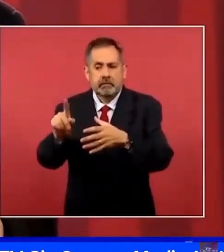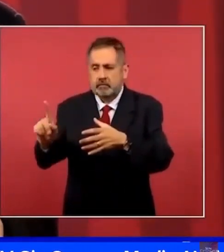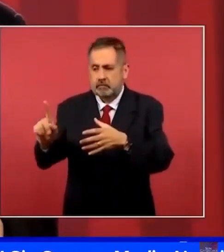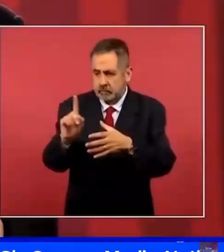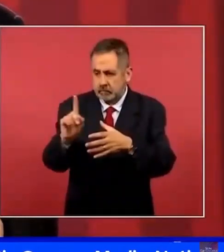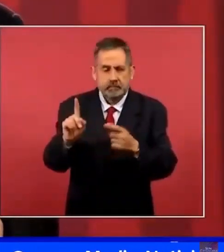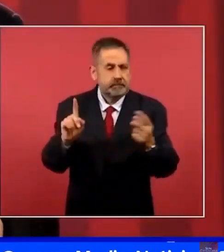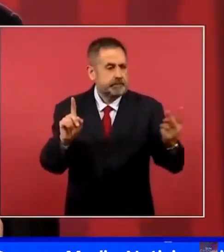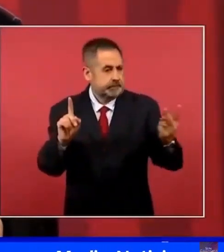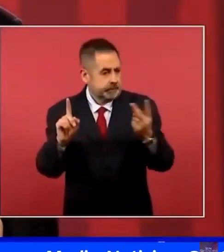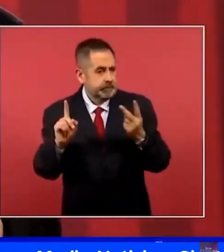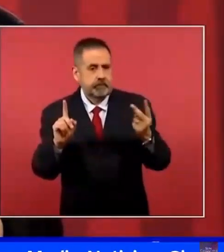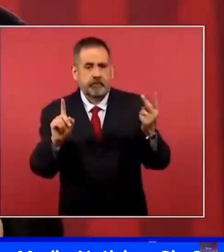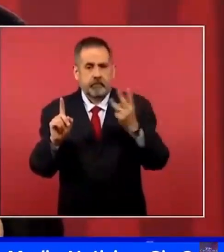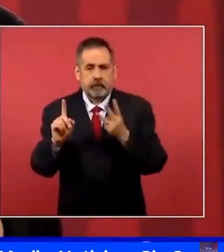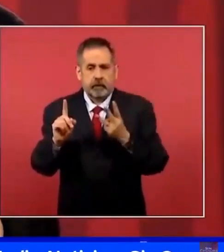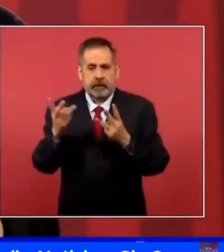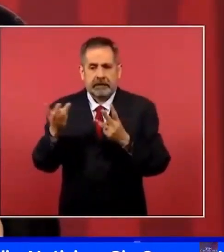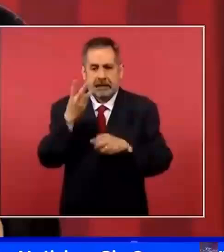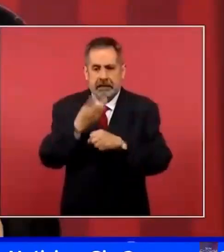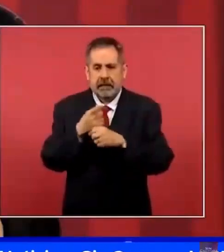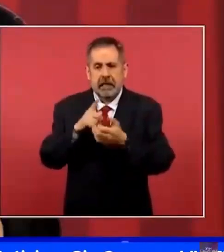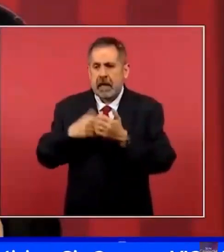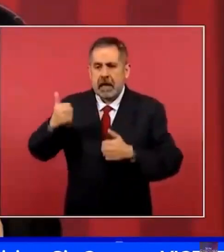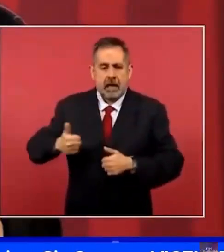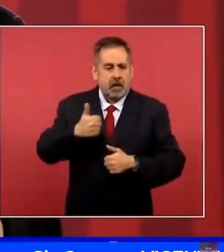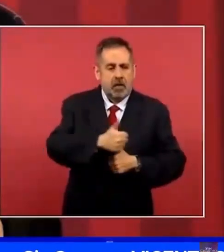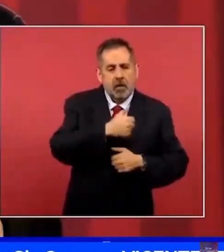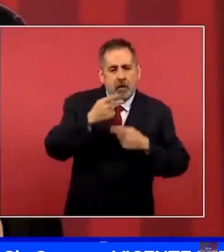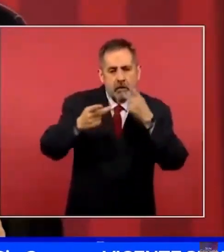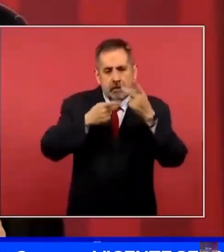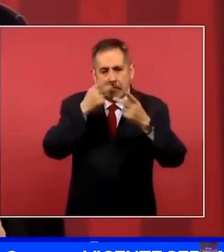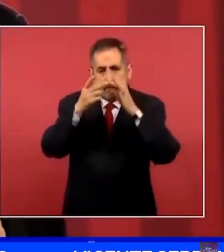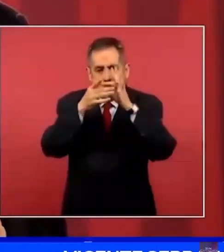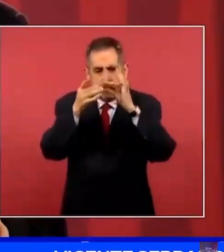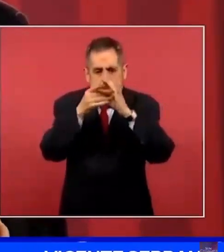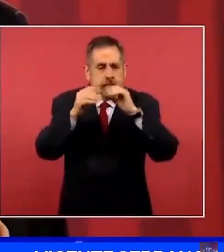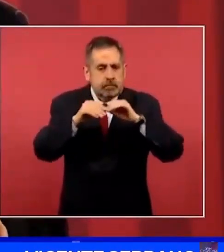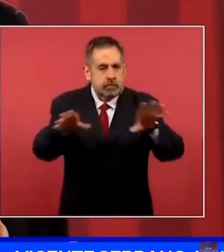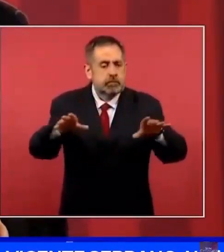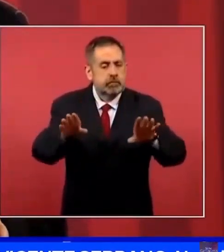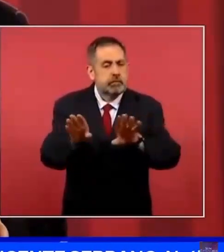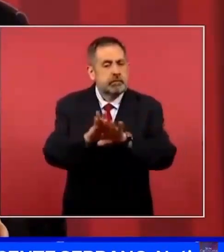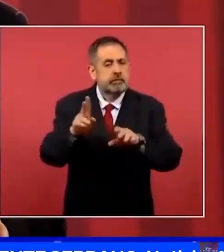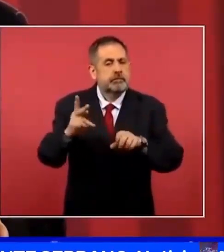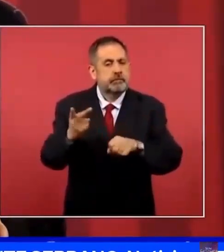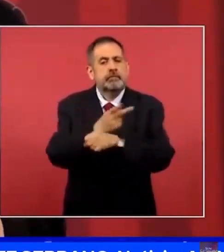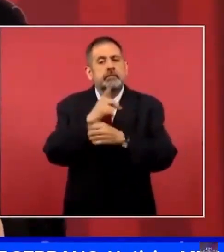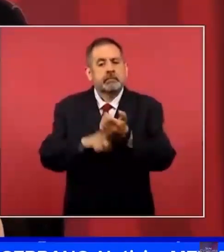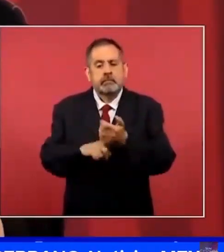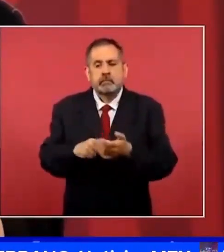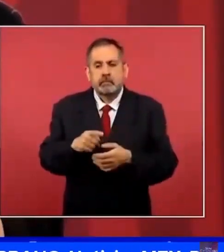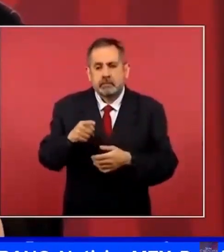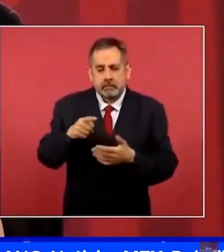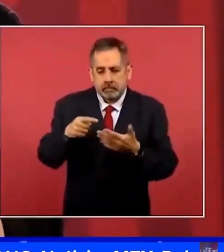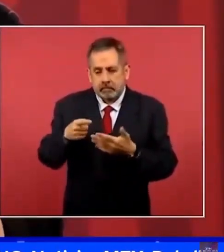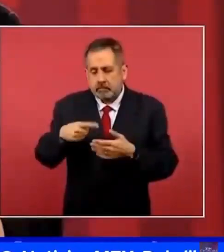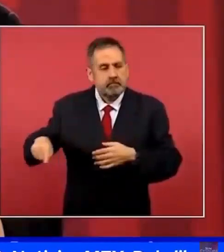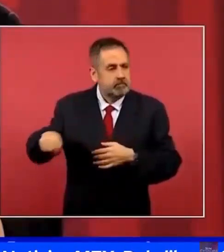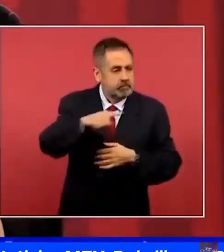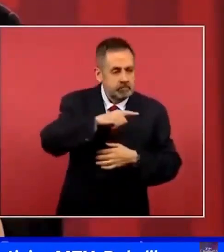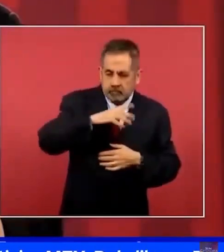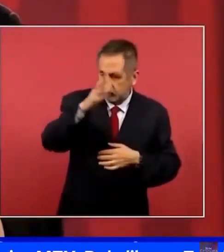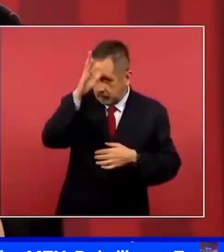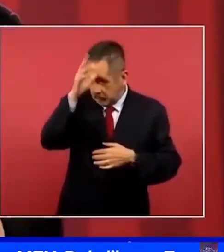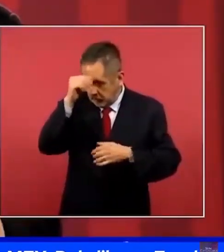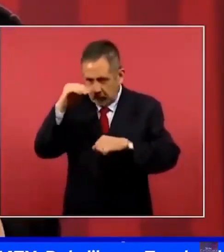del sector empresarial y a la secretaria que nos informe en qué consiste el arreglo.